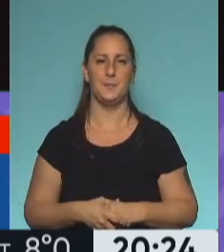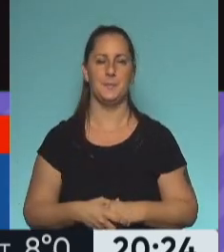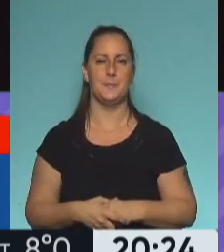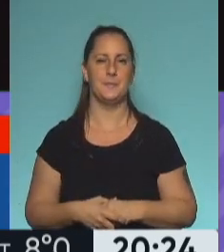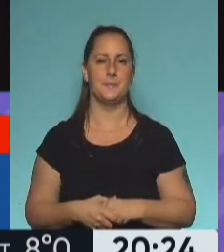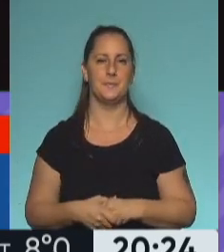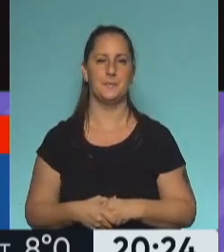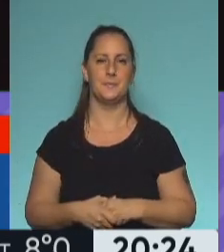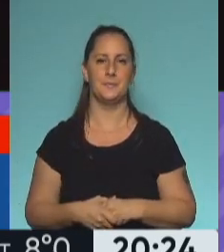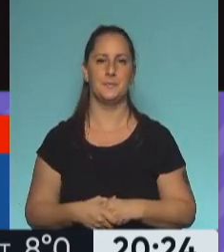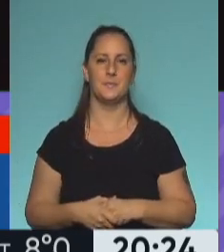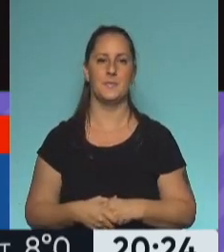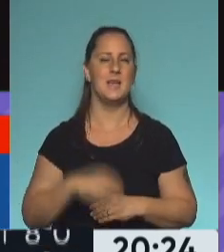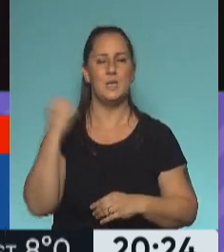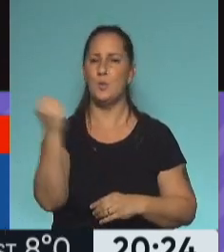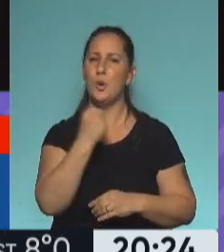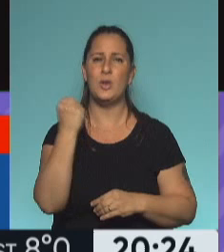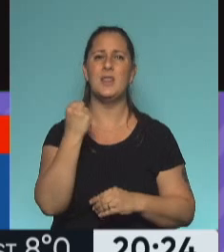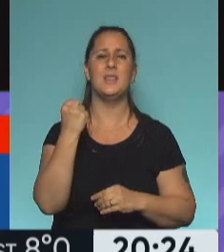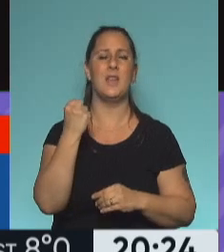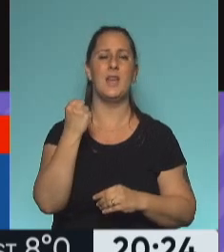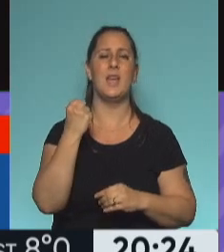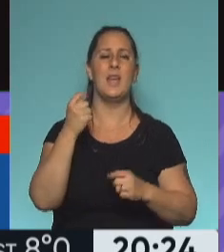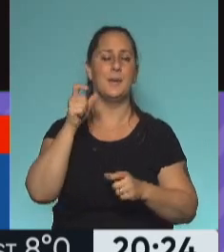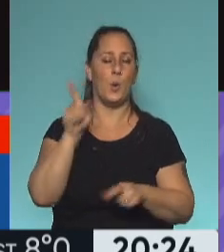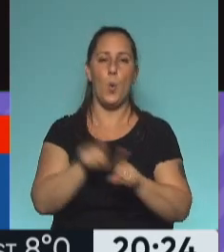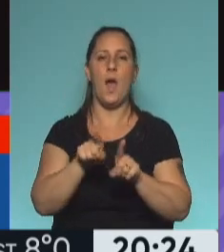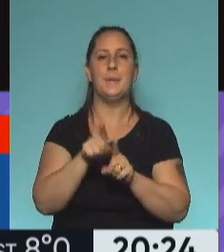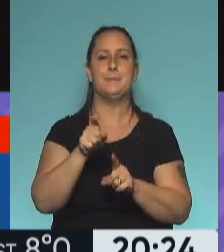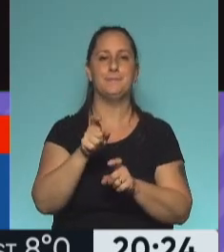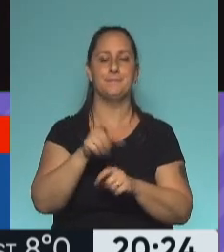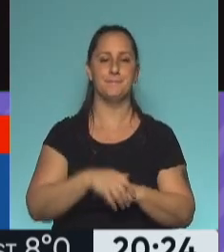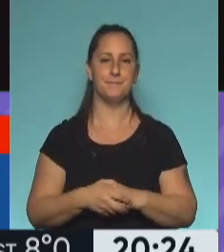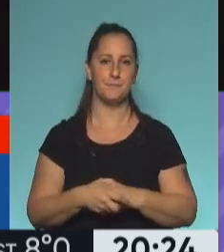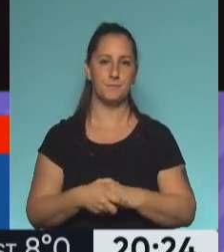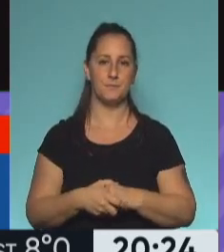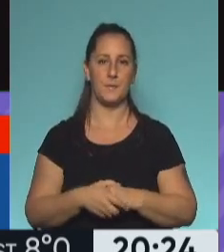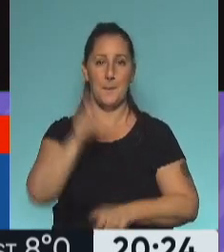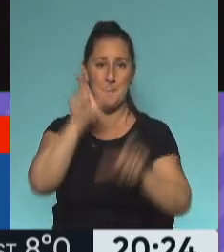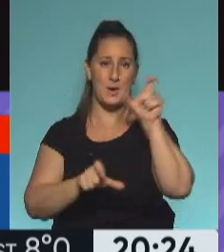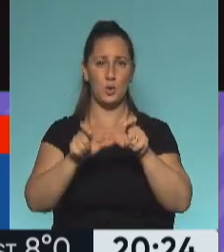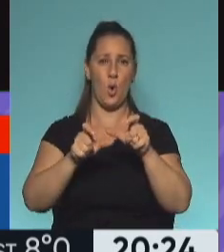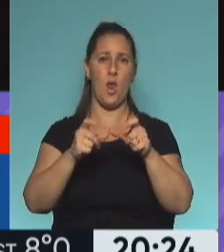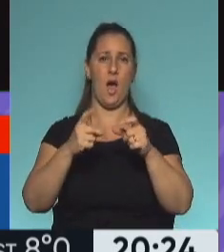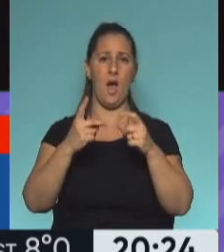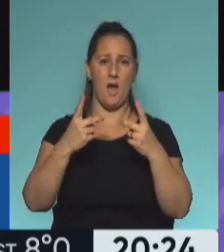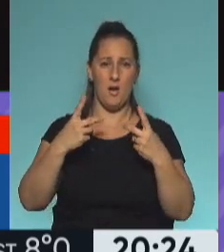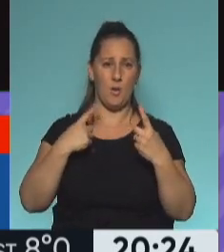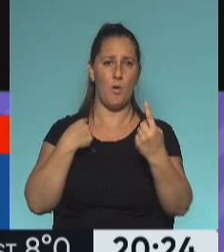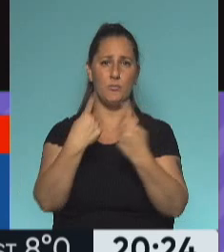importantísimo disminuir la densidad de eh, personas que viajan en un